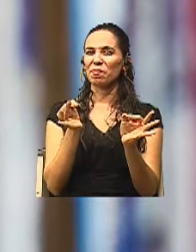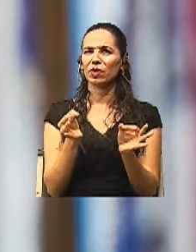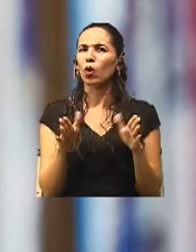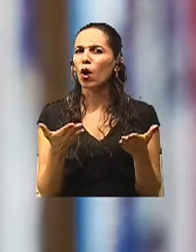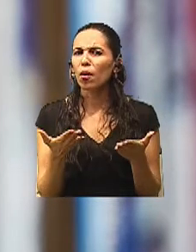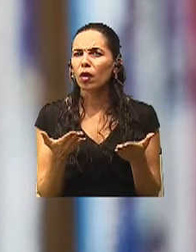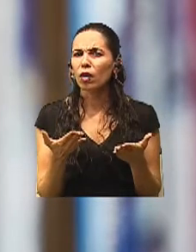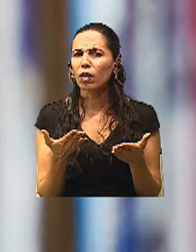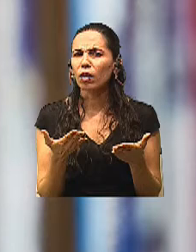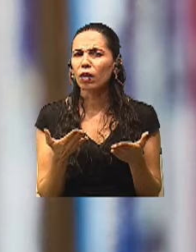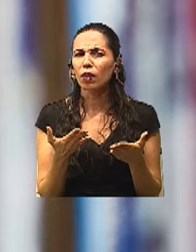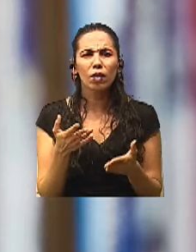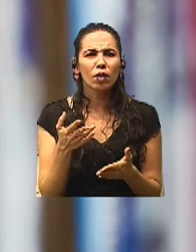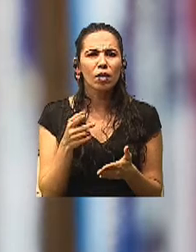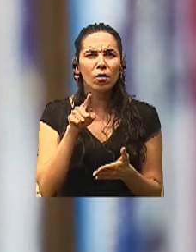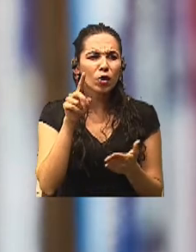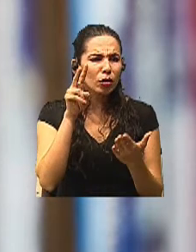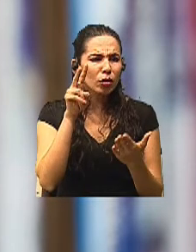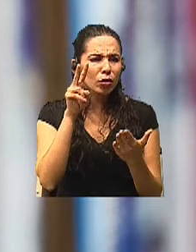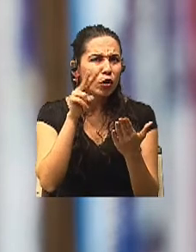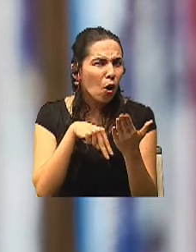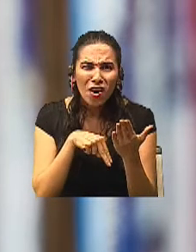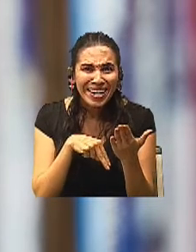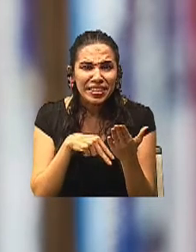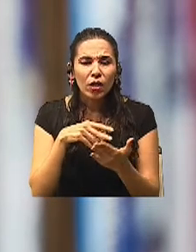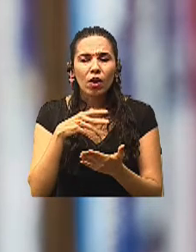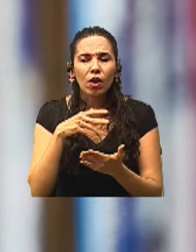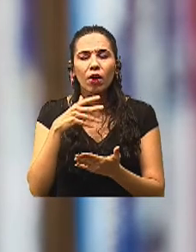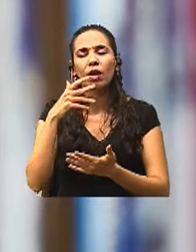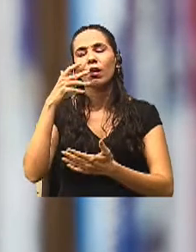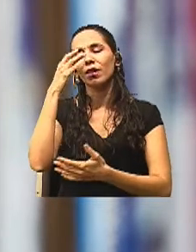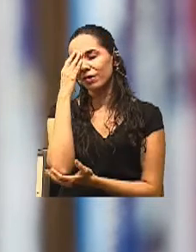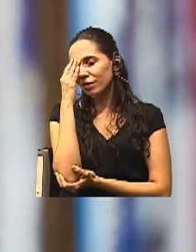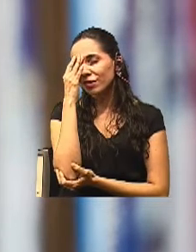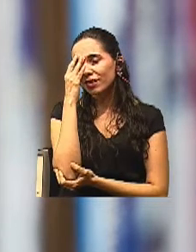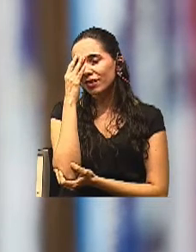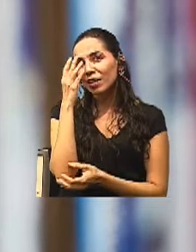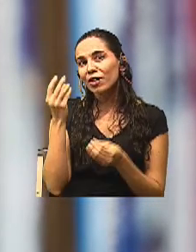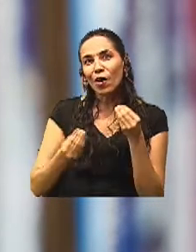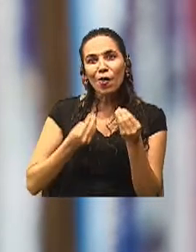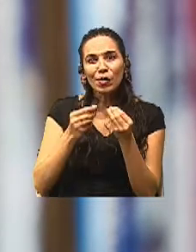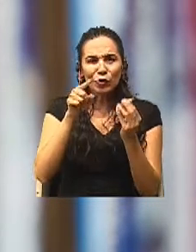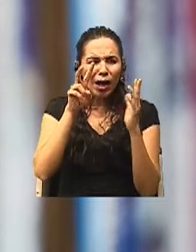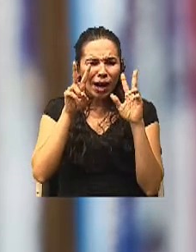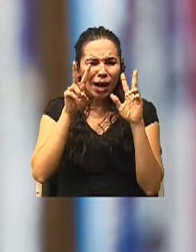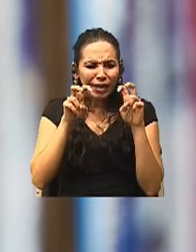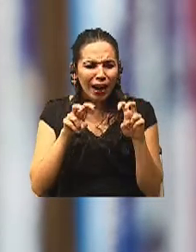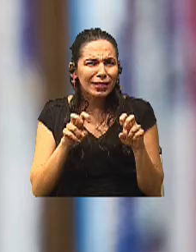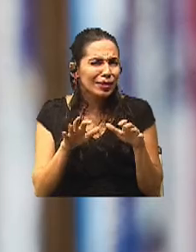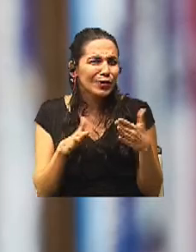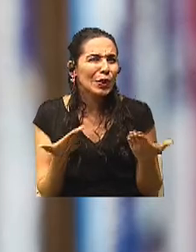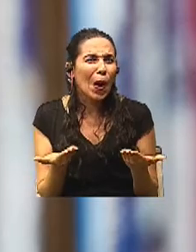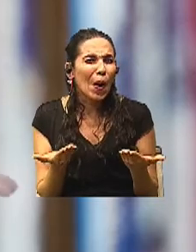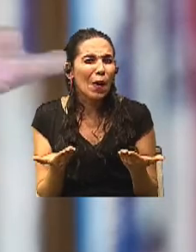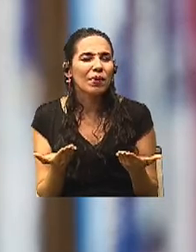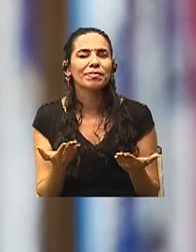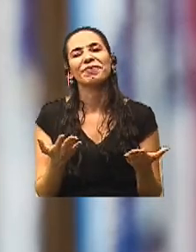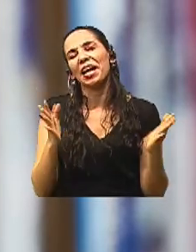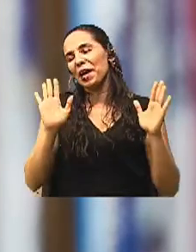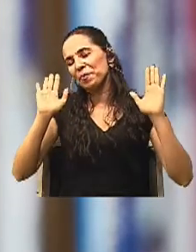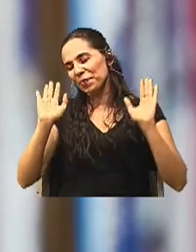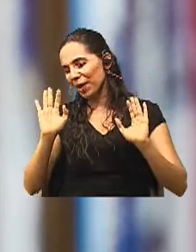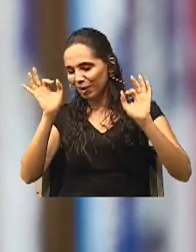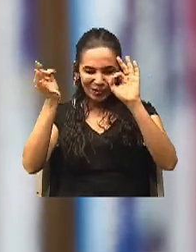¿Cómo? No leyeron la obra. Pero entonces, ¿cómo van a seguir el análisis? Ay,